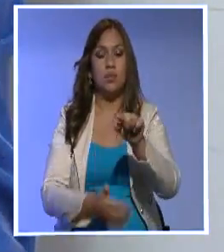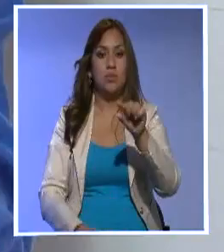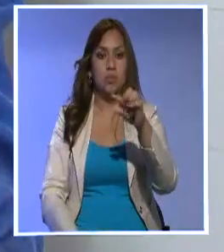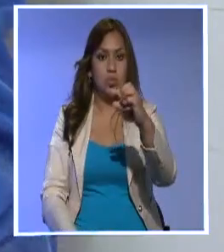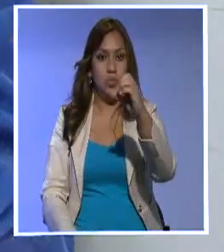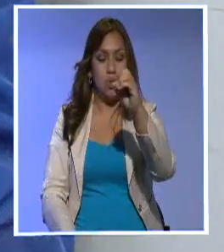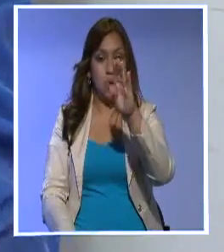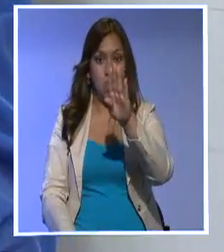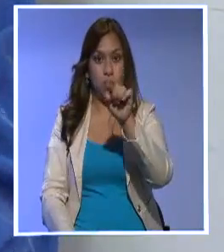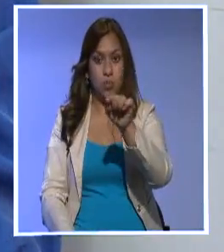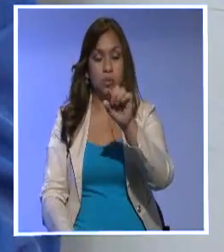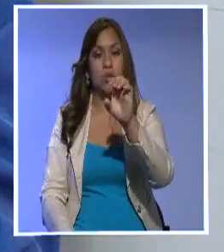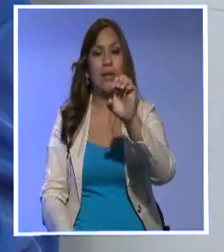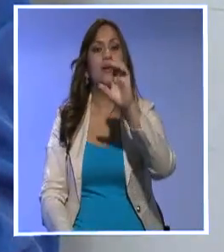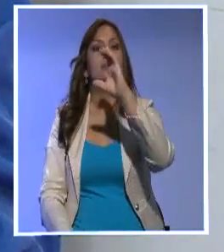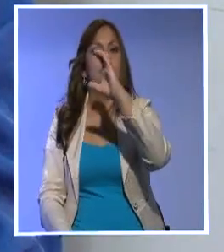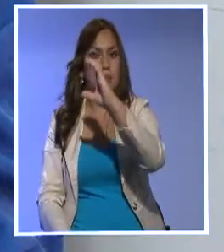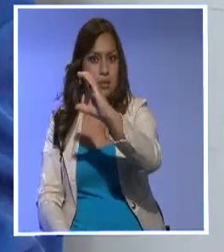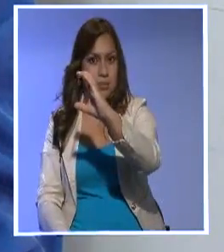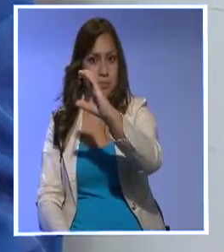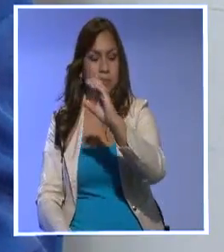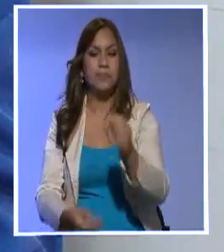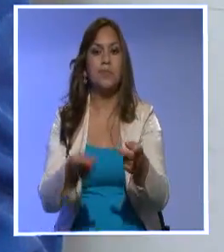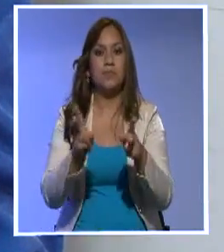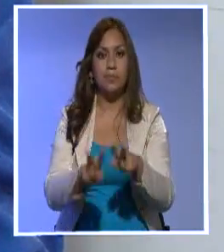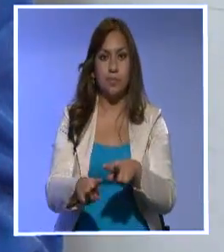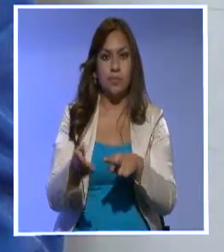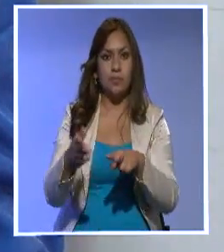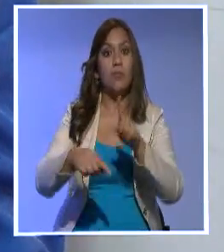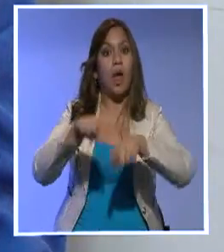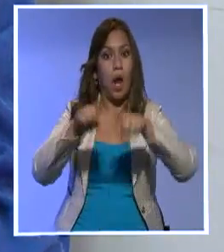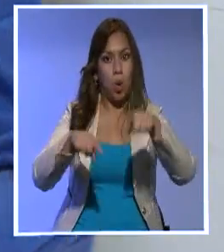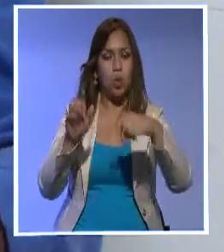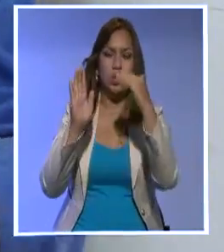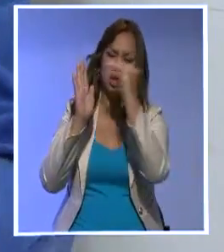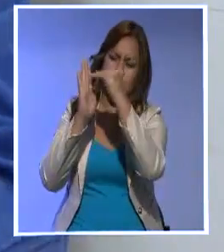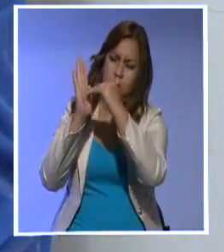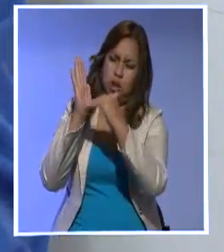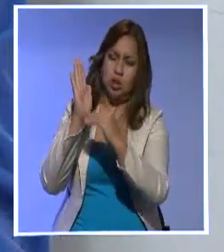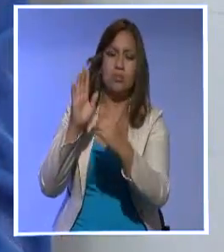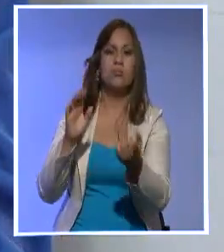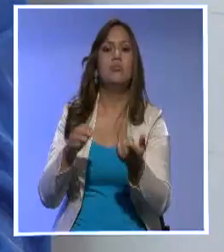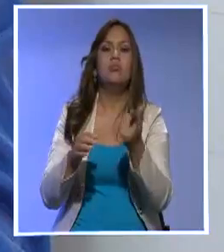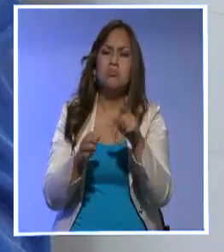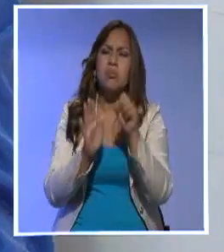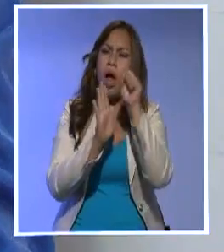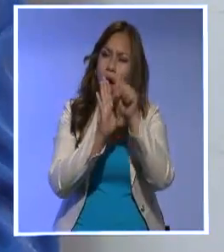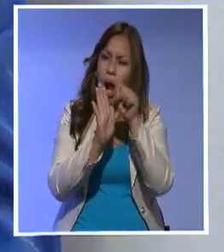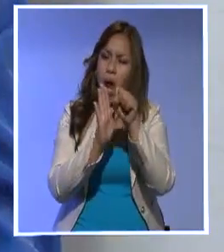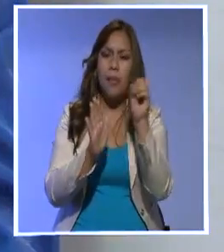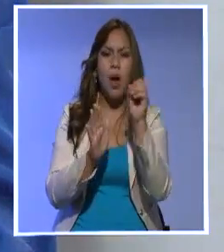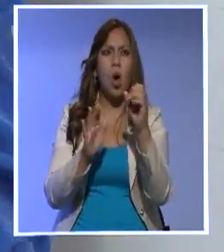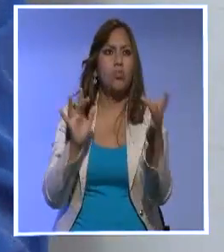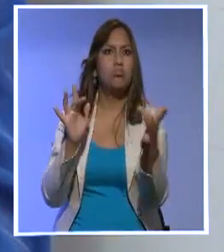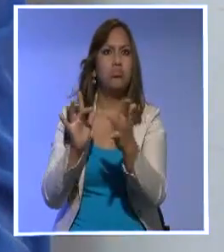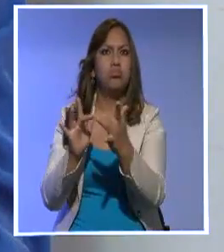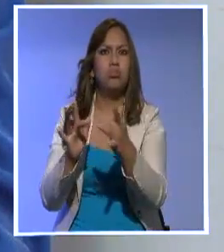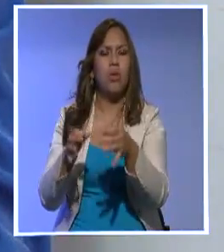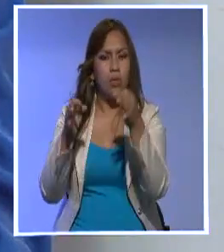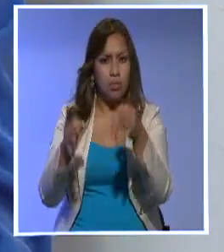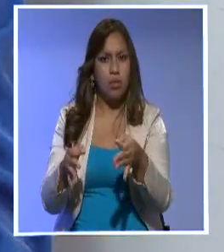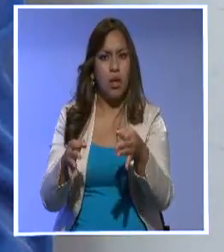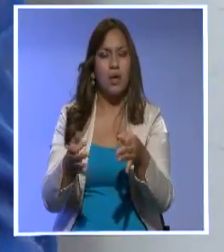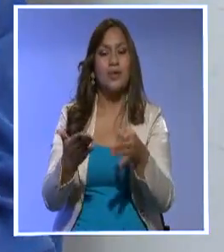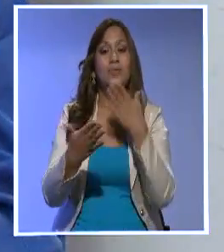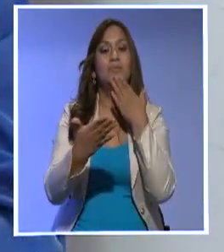www.salhon.com.uy a los vinos de comunicación que retransmite en algunos la señal en vivo otros lo hacen en otros horarios vamos a